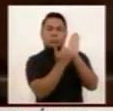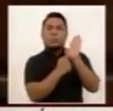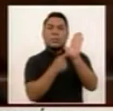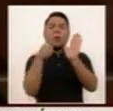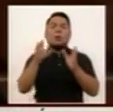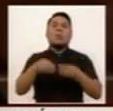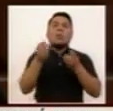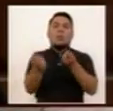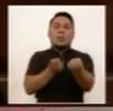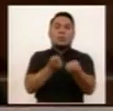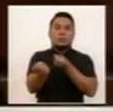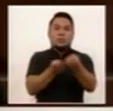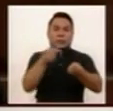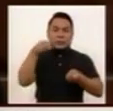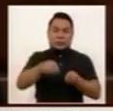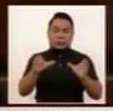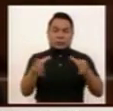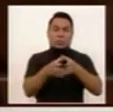este gobierno.